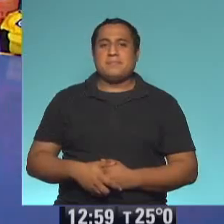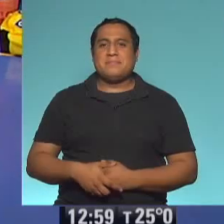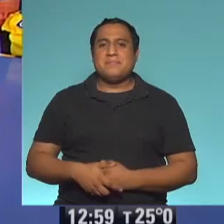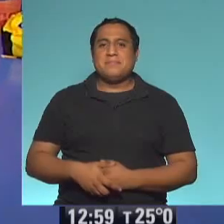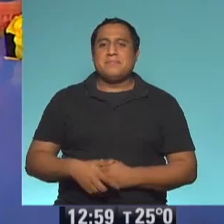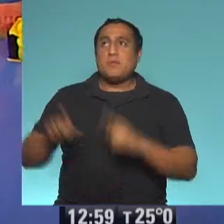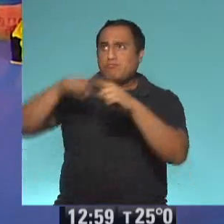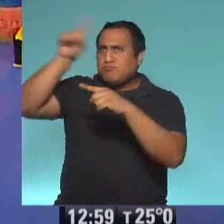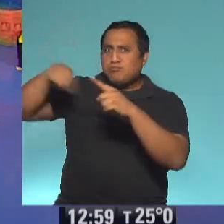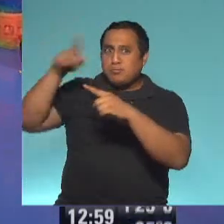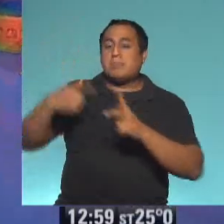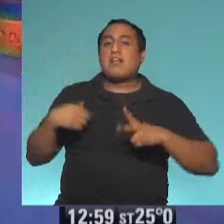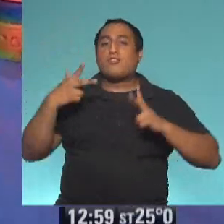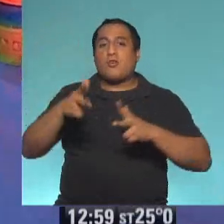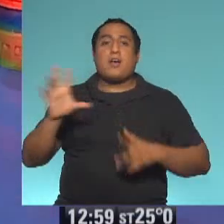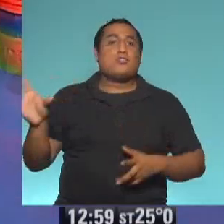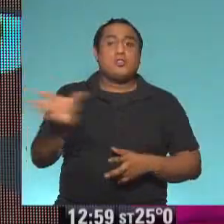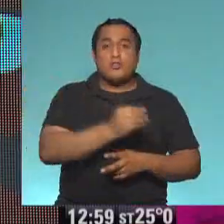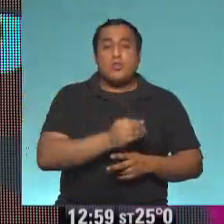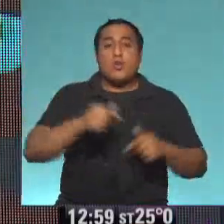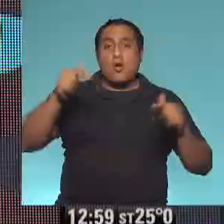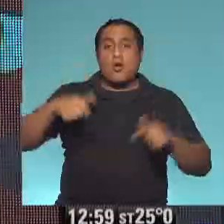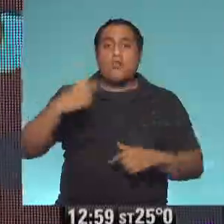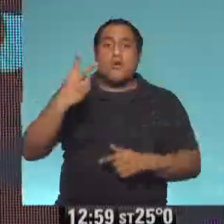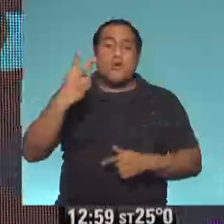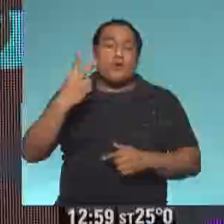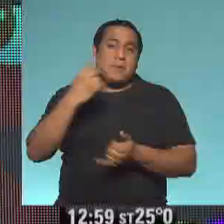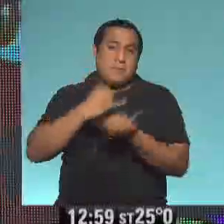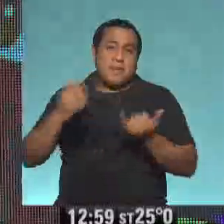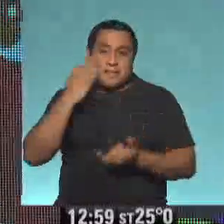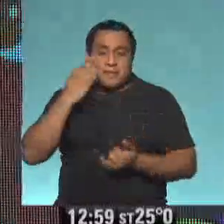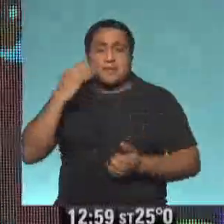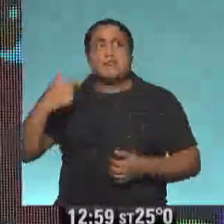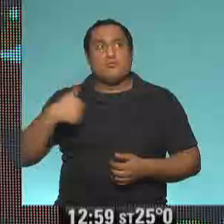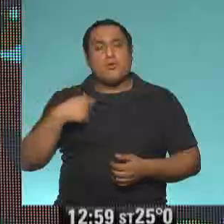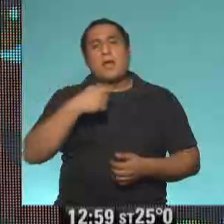Ferrocarril, y yo les digo a todos y a todas que hoy a las 14:30 voy a estar haciendo una nota